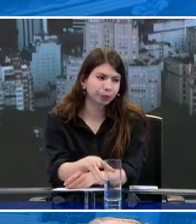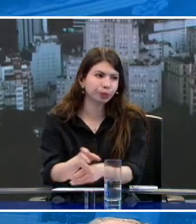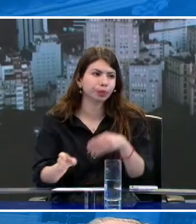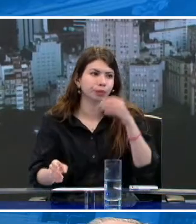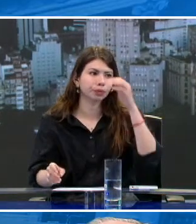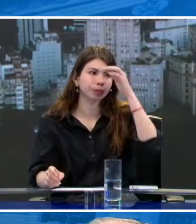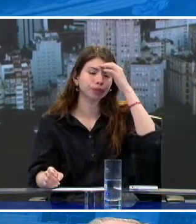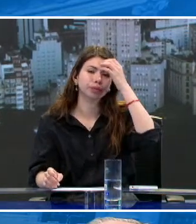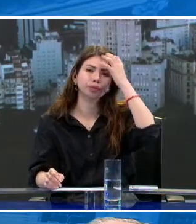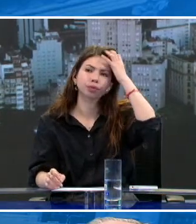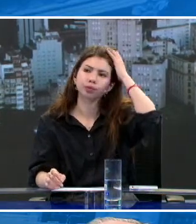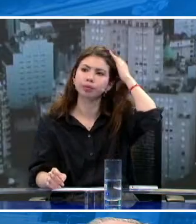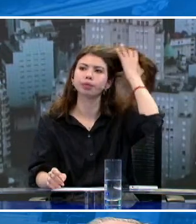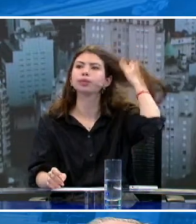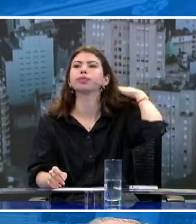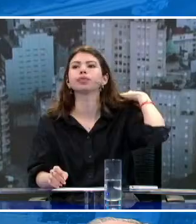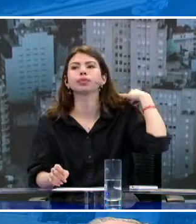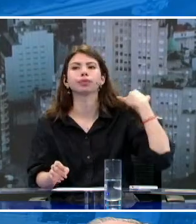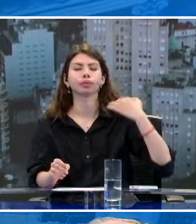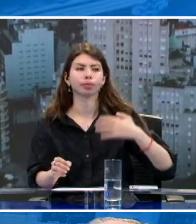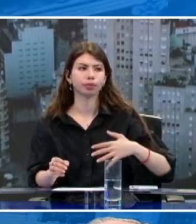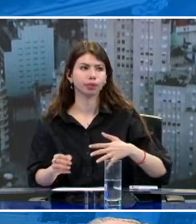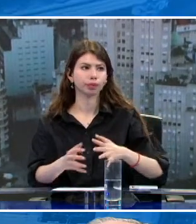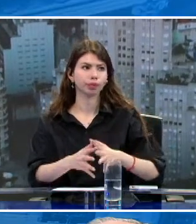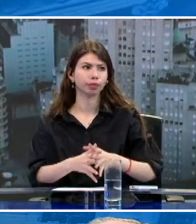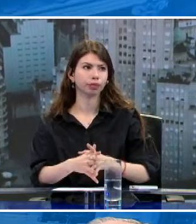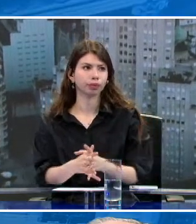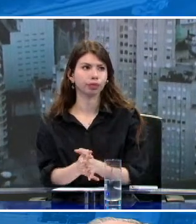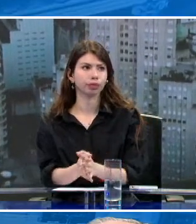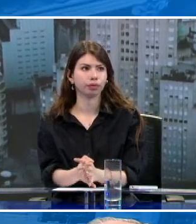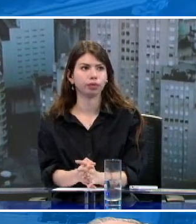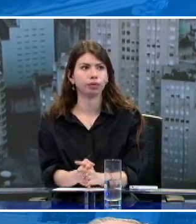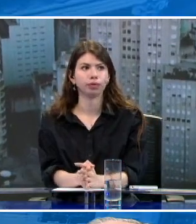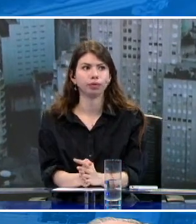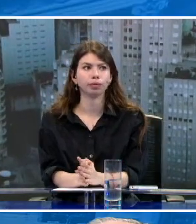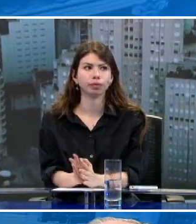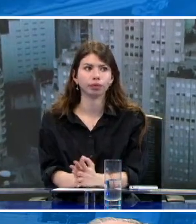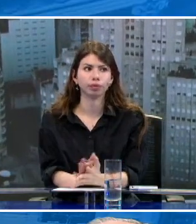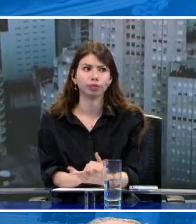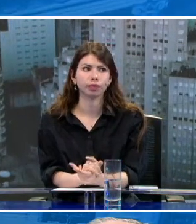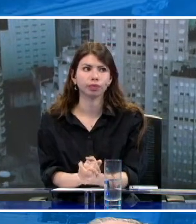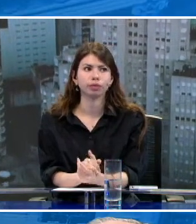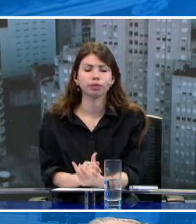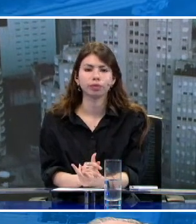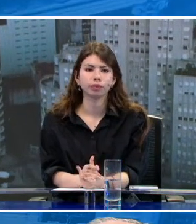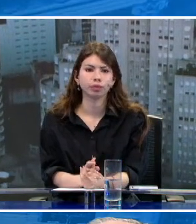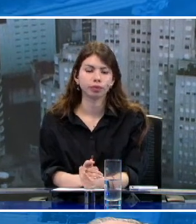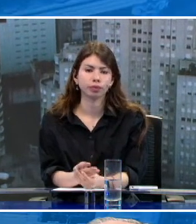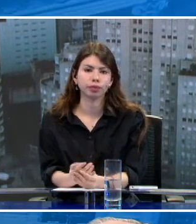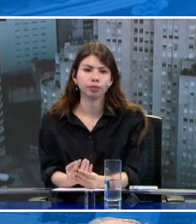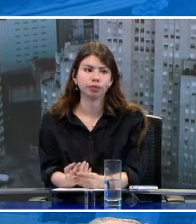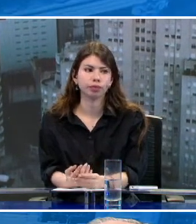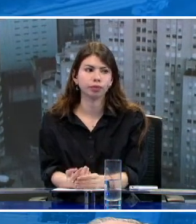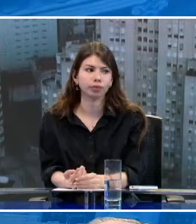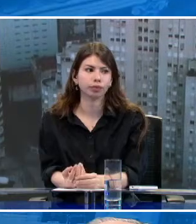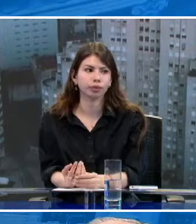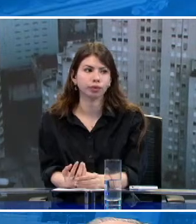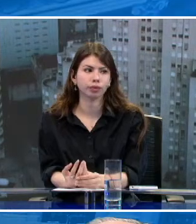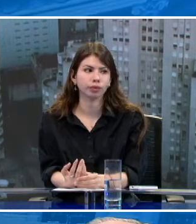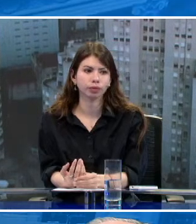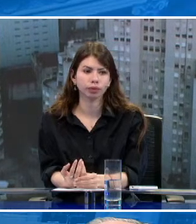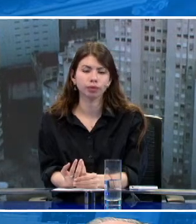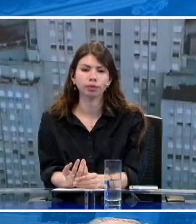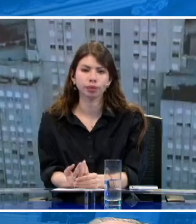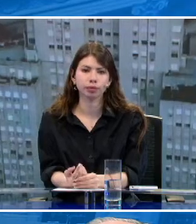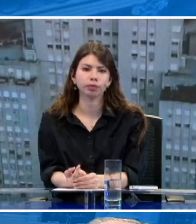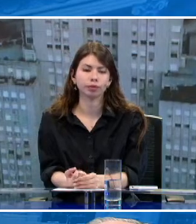de Santa Fe Capital. Después el turno de los fueguinos, Somos Fueguinos, Ricardo